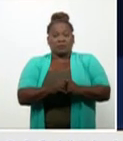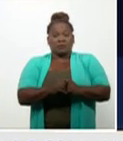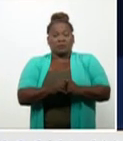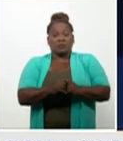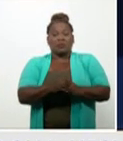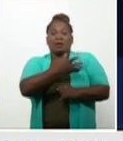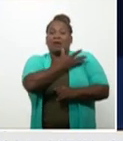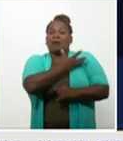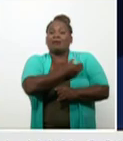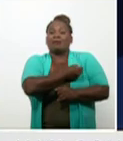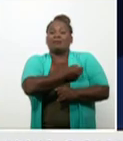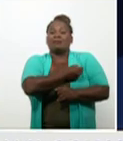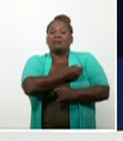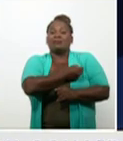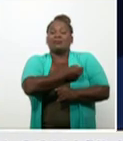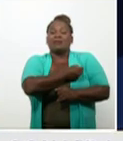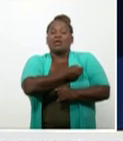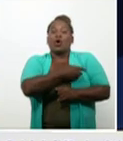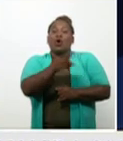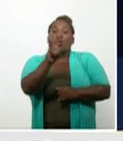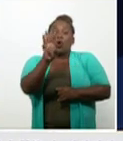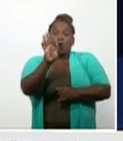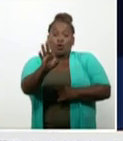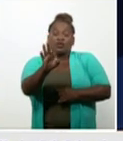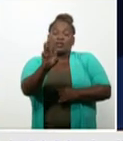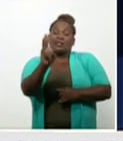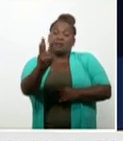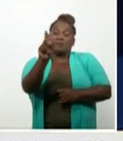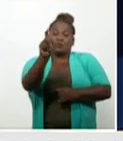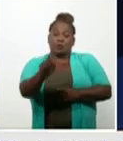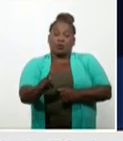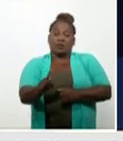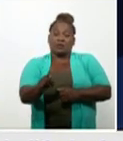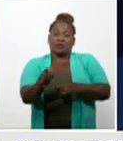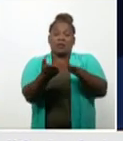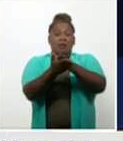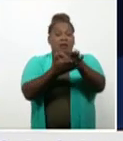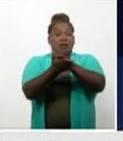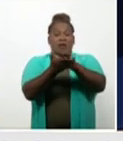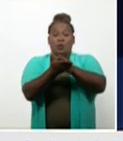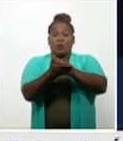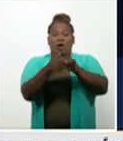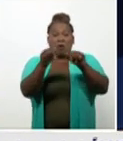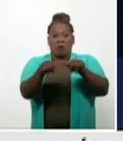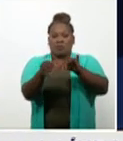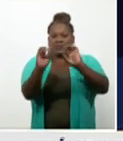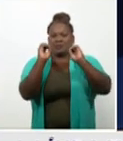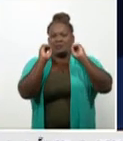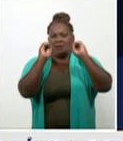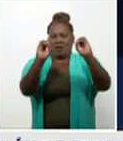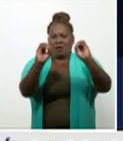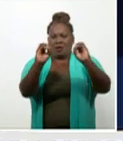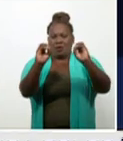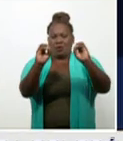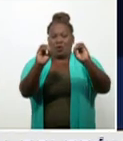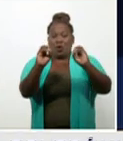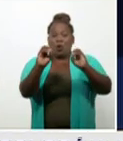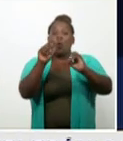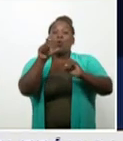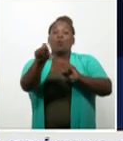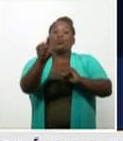el lamentable fallecimiento de 83 personas, ninguna en el día de hoy, ninguna en los últimos 4